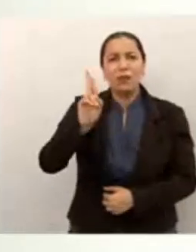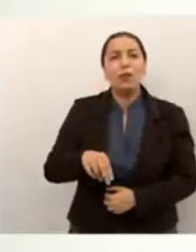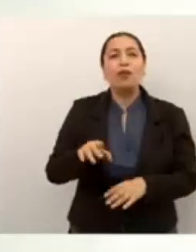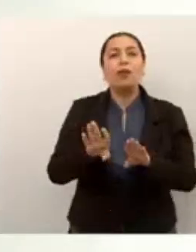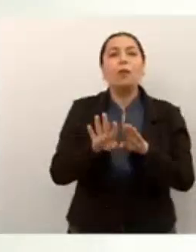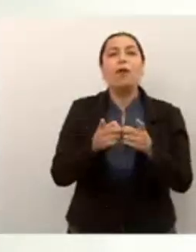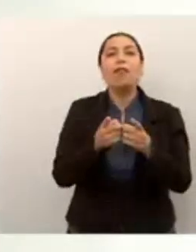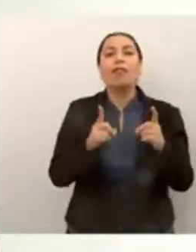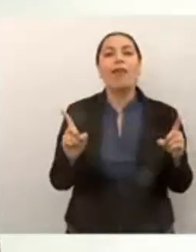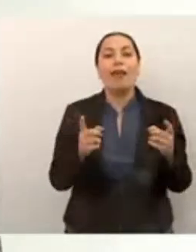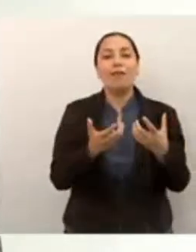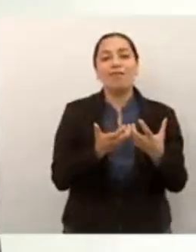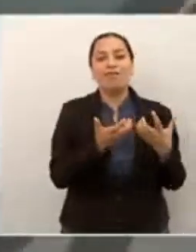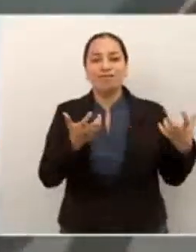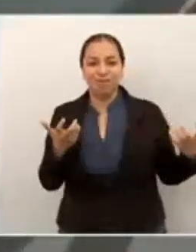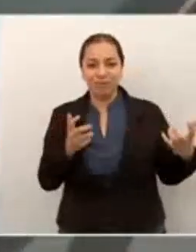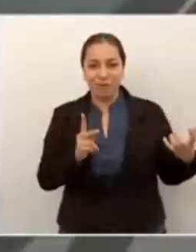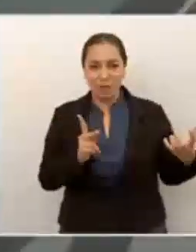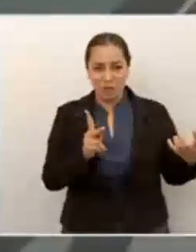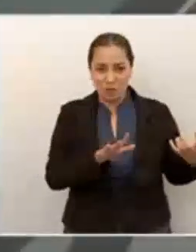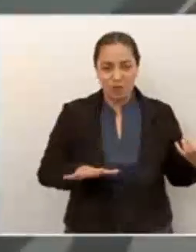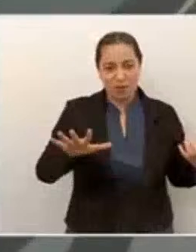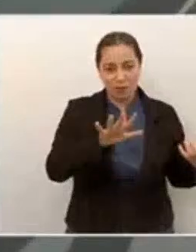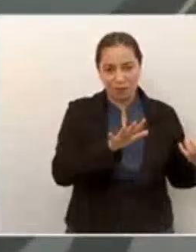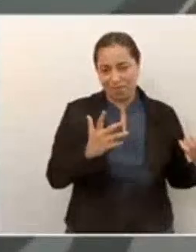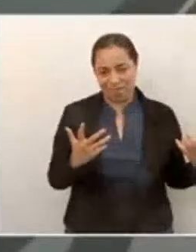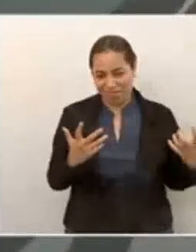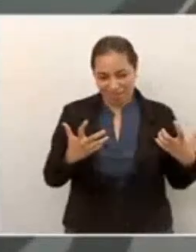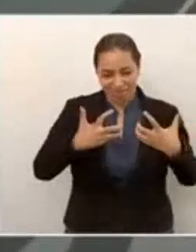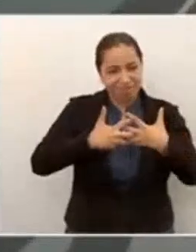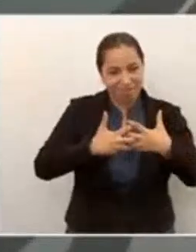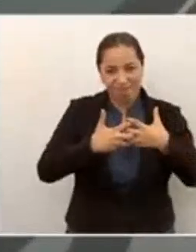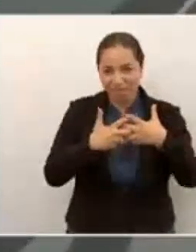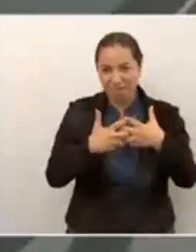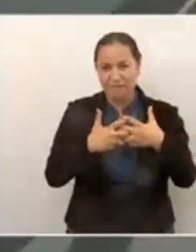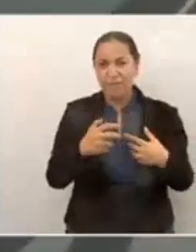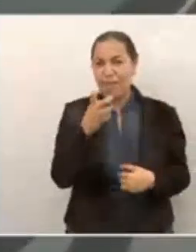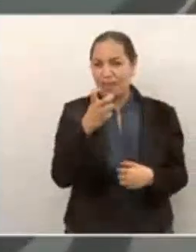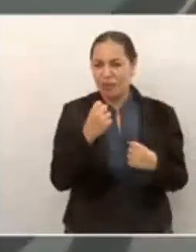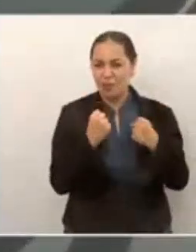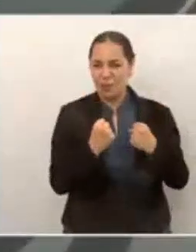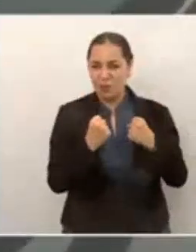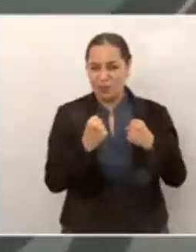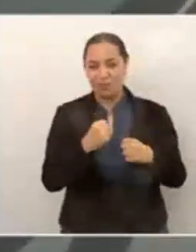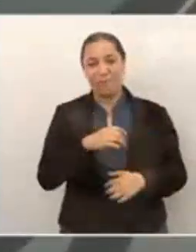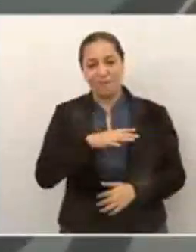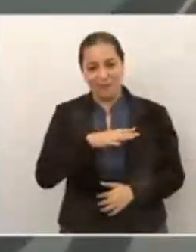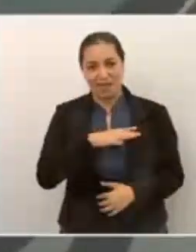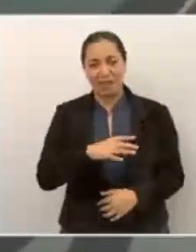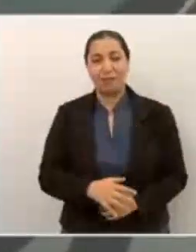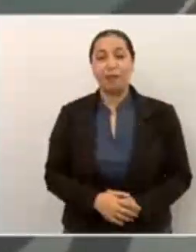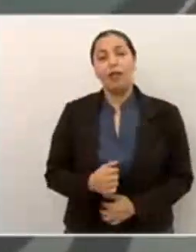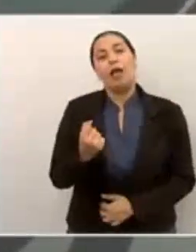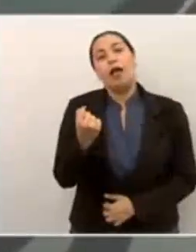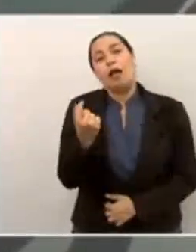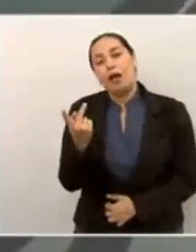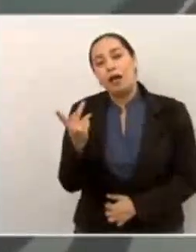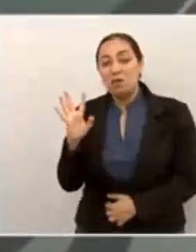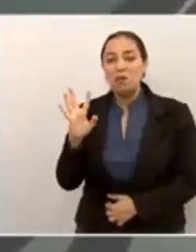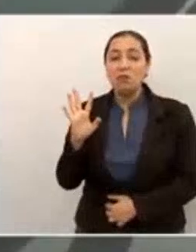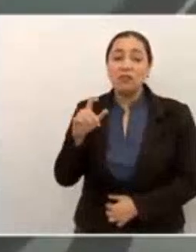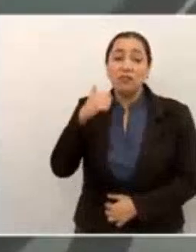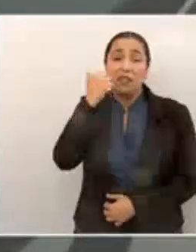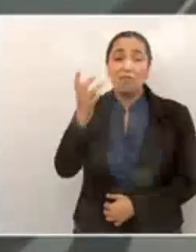de nuestro pueblo. Esa es la fuerza que tenemos. Hay algunos que quisieran